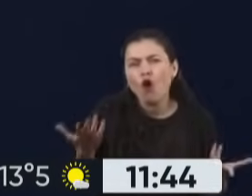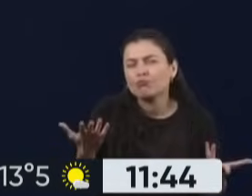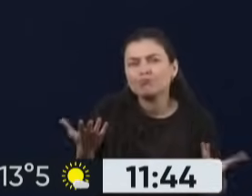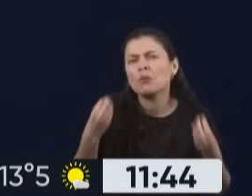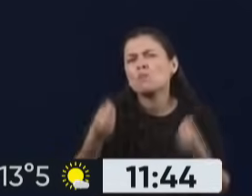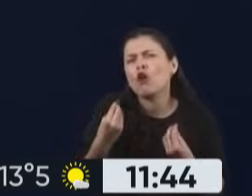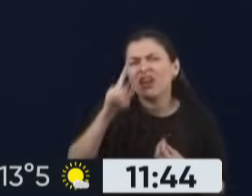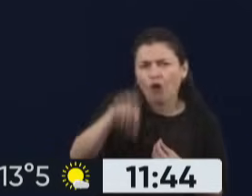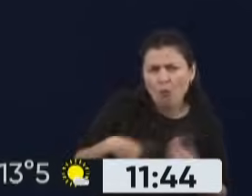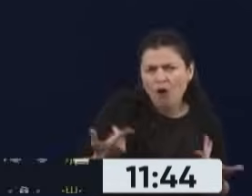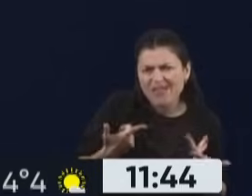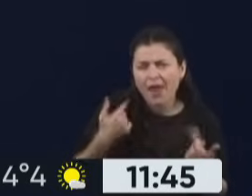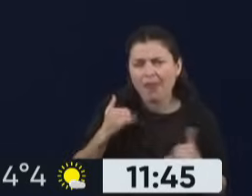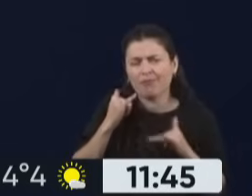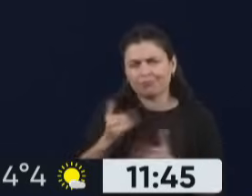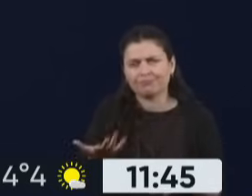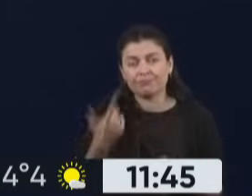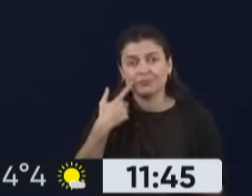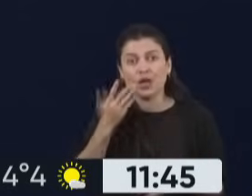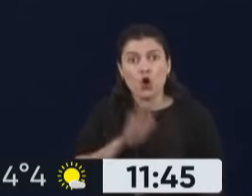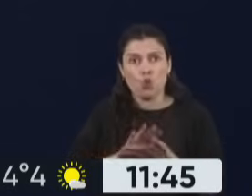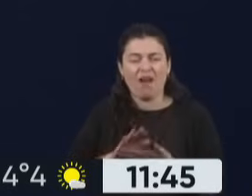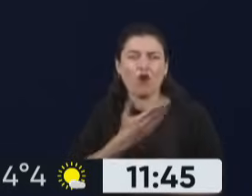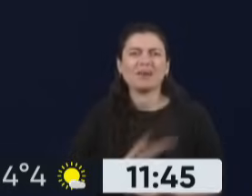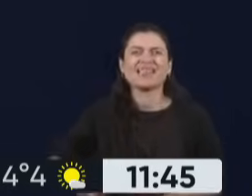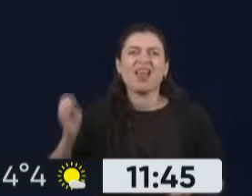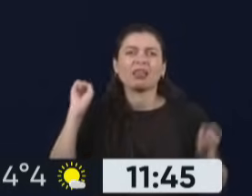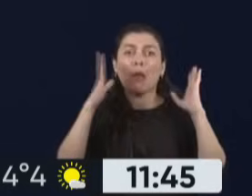y el porqué de este mandato presidencial